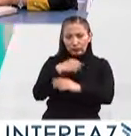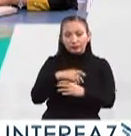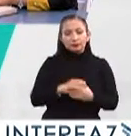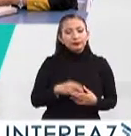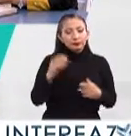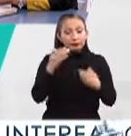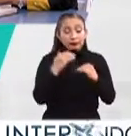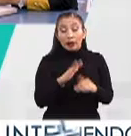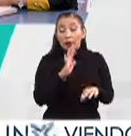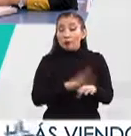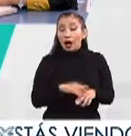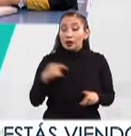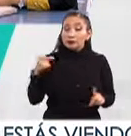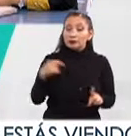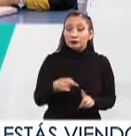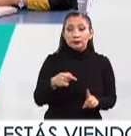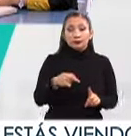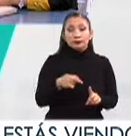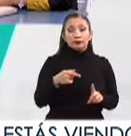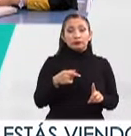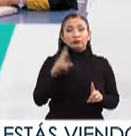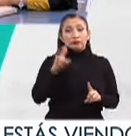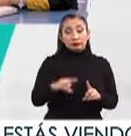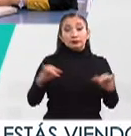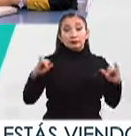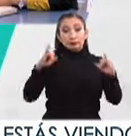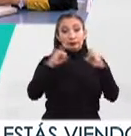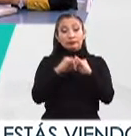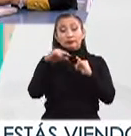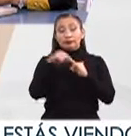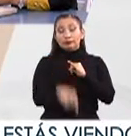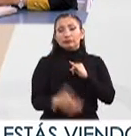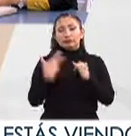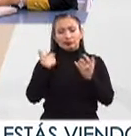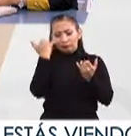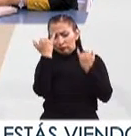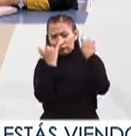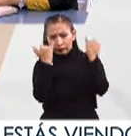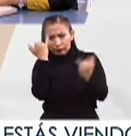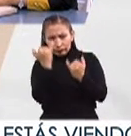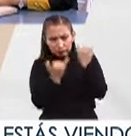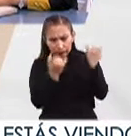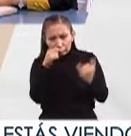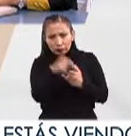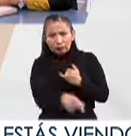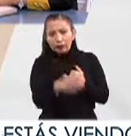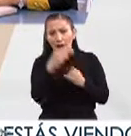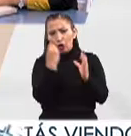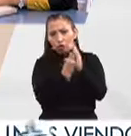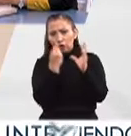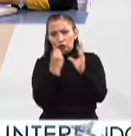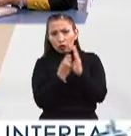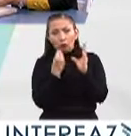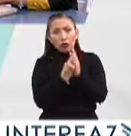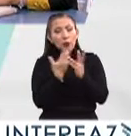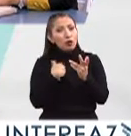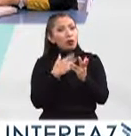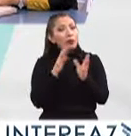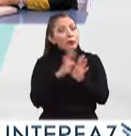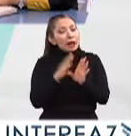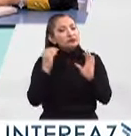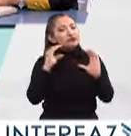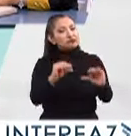plataforma, pero particularmente realmente el instituto, esta estrategia de los MOOCs ha sido una